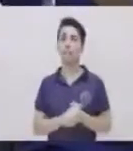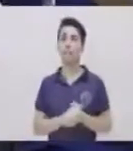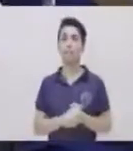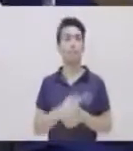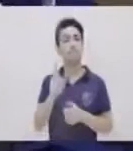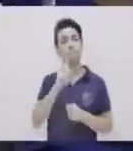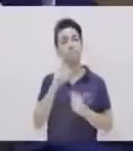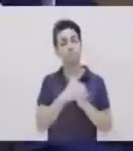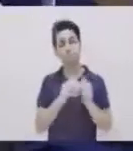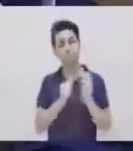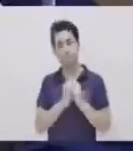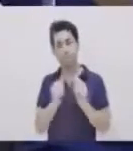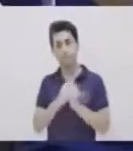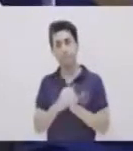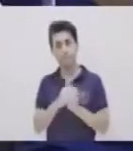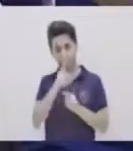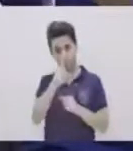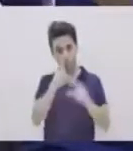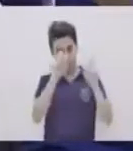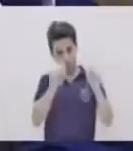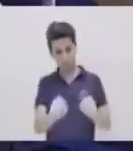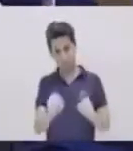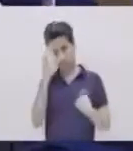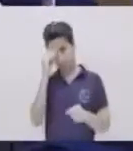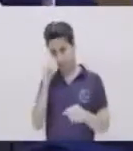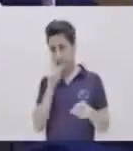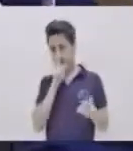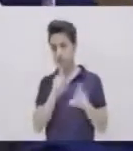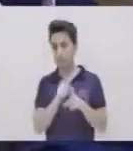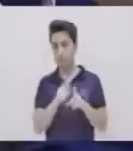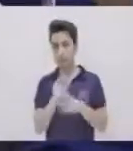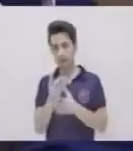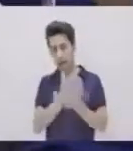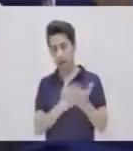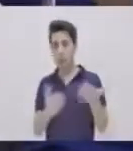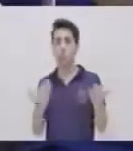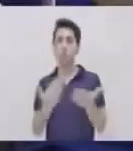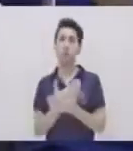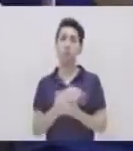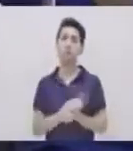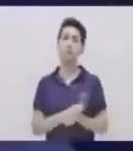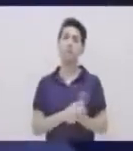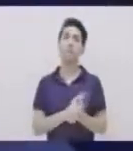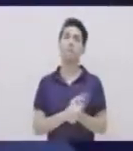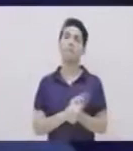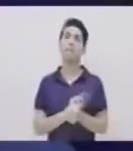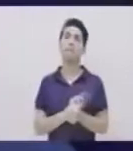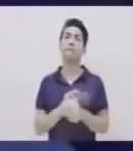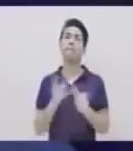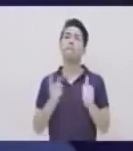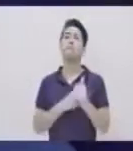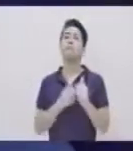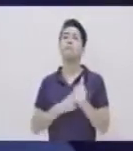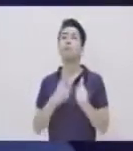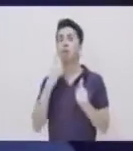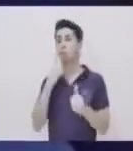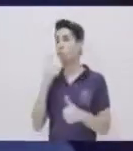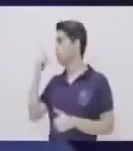actividades. No te preocupes, tú también puedes aprender algo nuevo hoy.